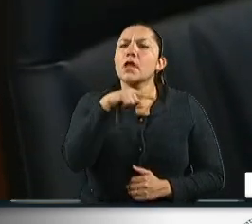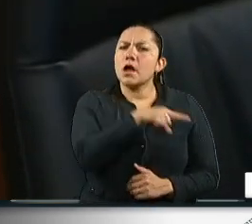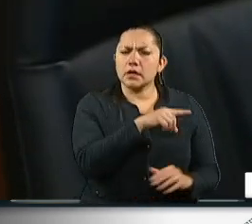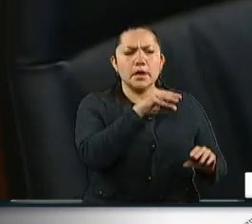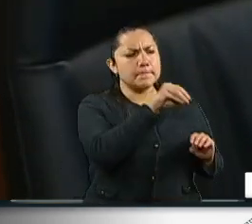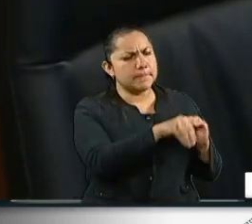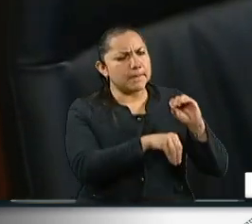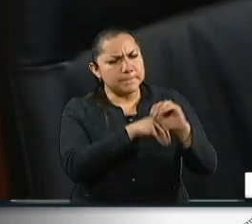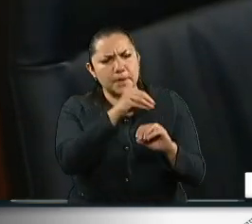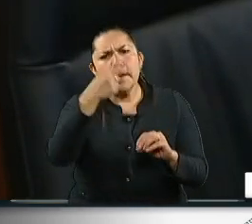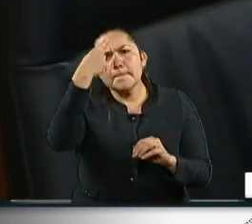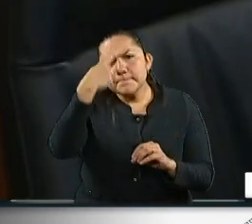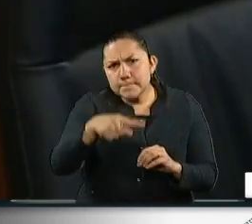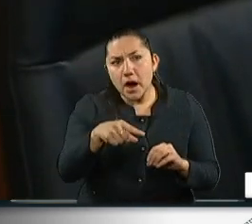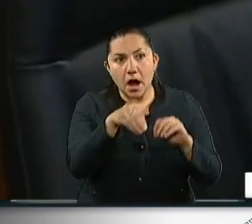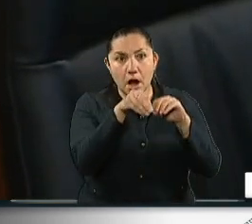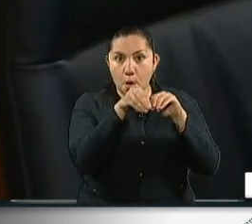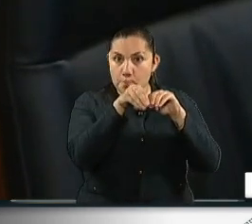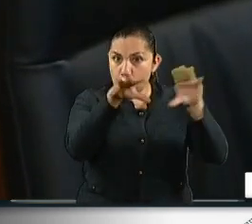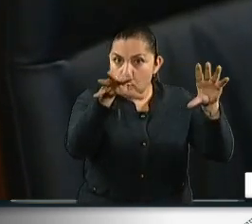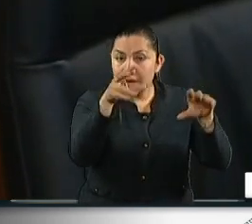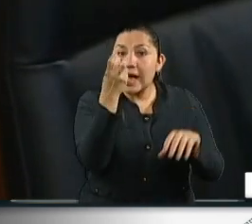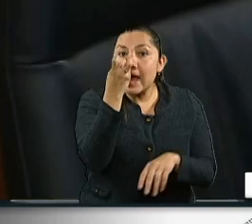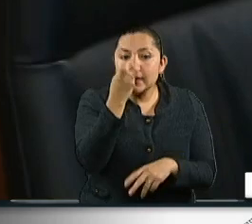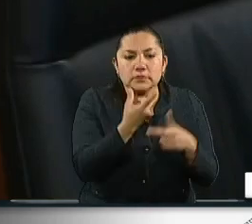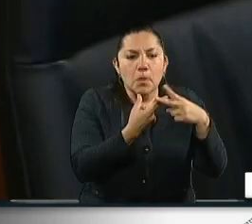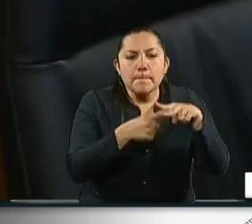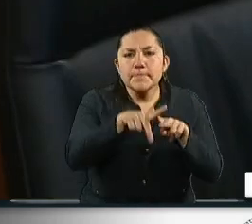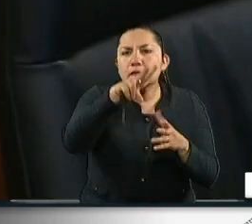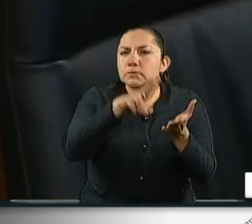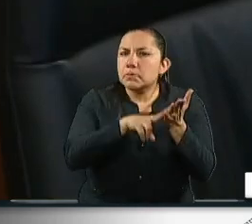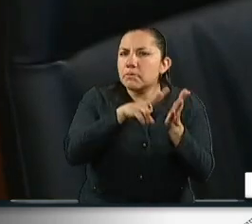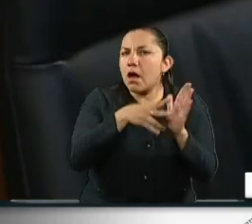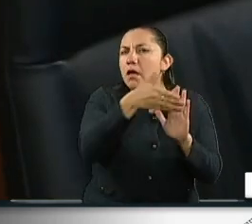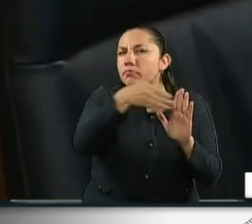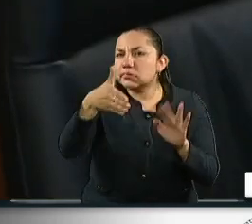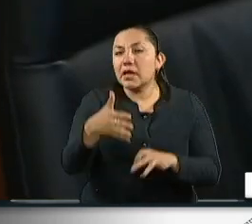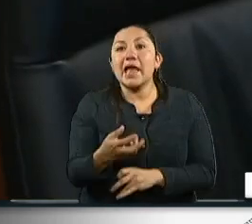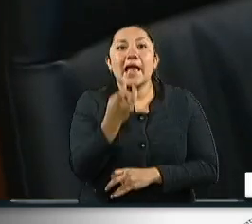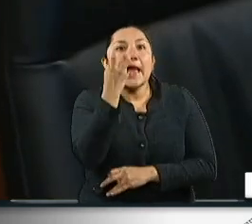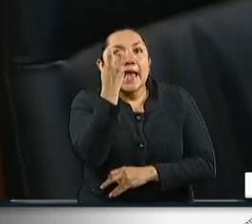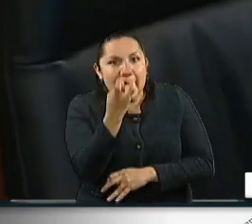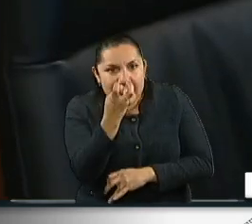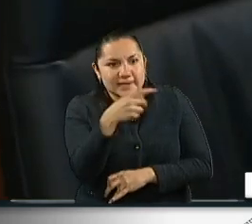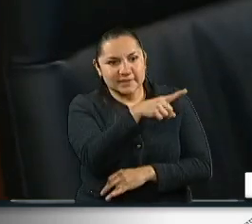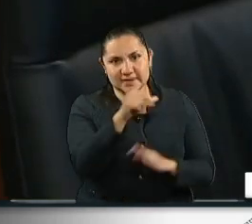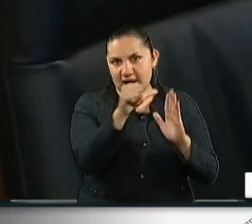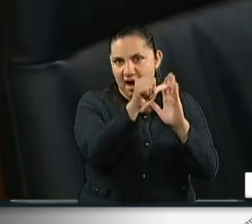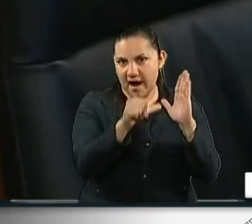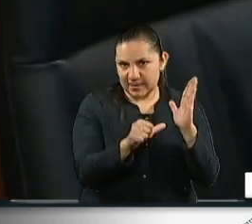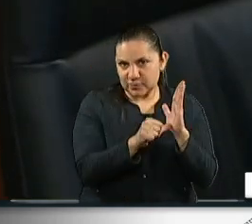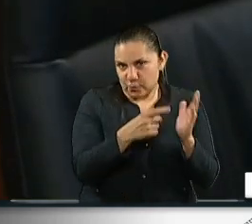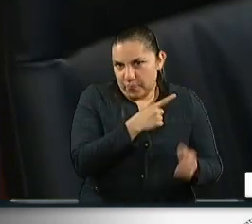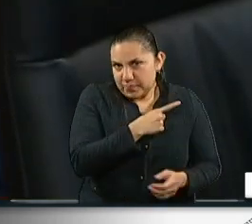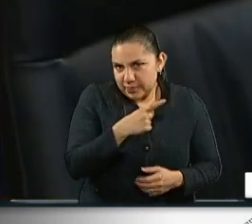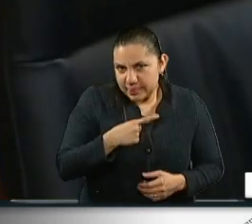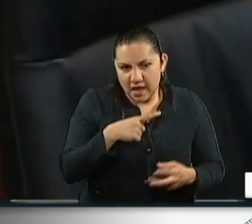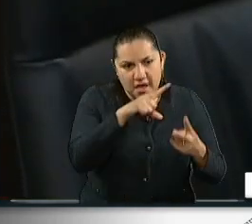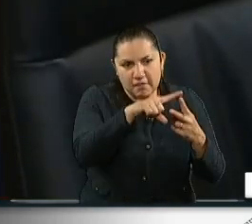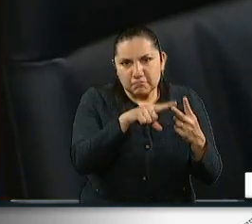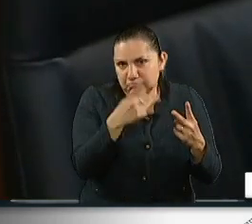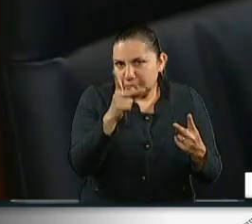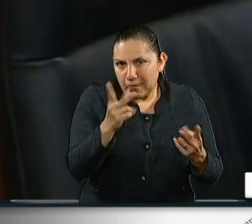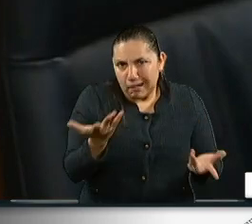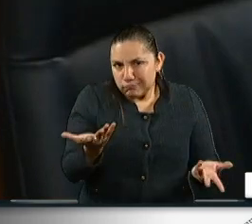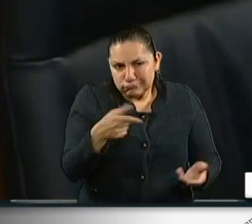el inicio de su vigencia estas dos últimas etapas es las que no va a vivir este artículo en particular eso por eso